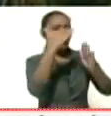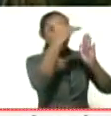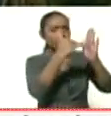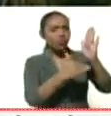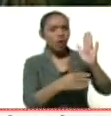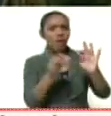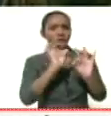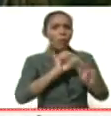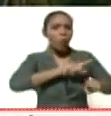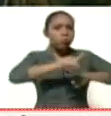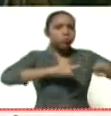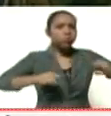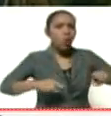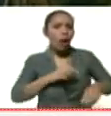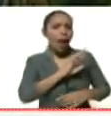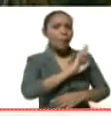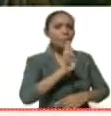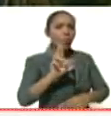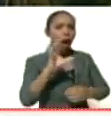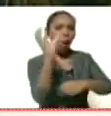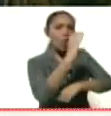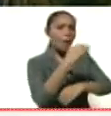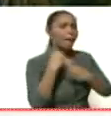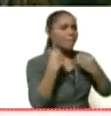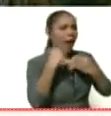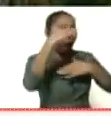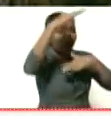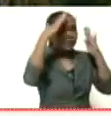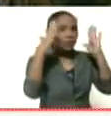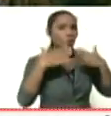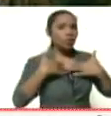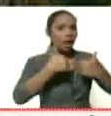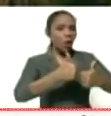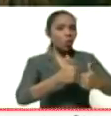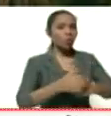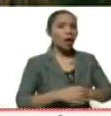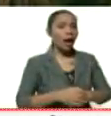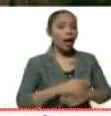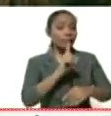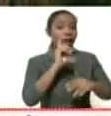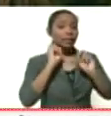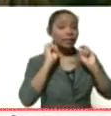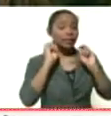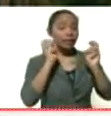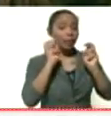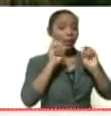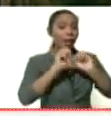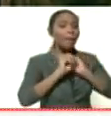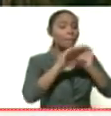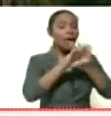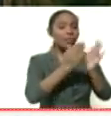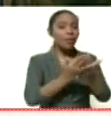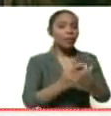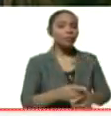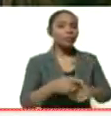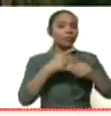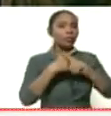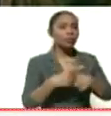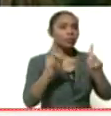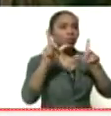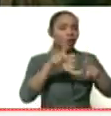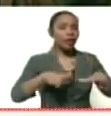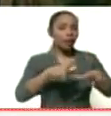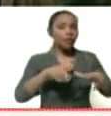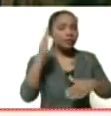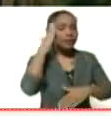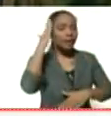mecanismos de coordinación con la República de Colombia para la atención sanitaria a causa de esta pandemia. Y por otro lado, me gustaría